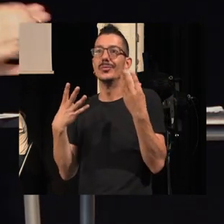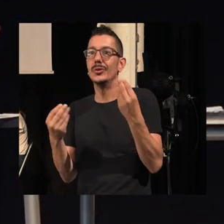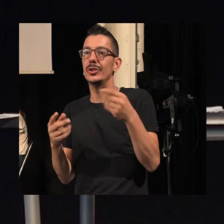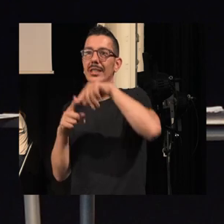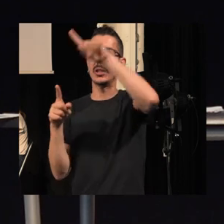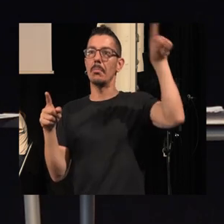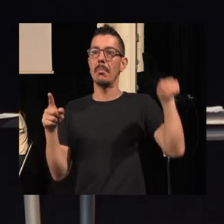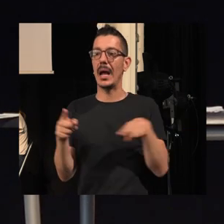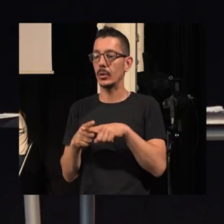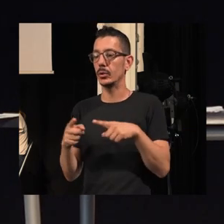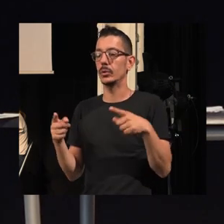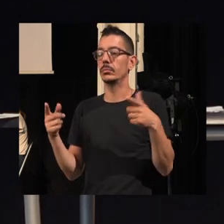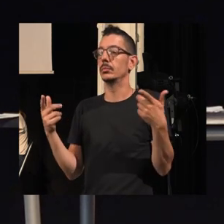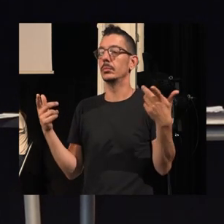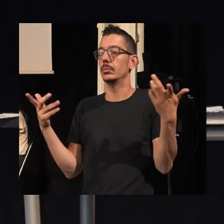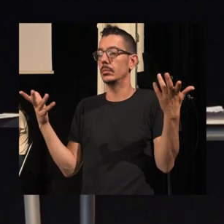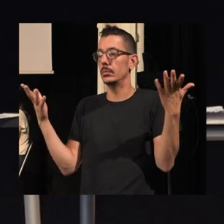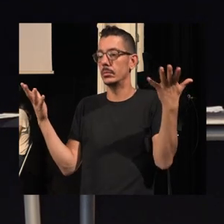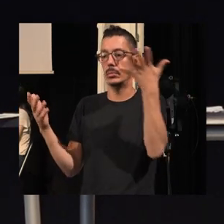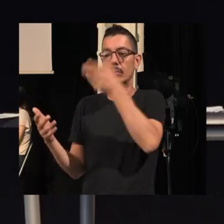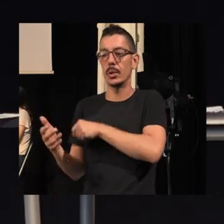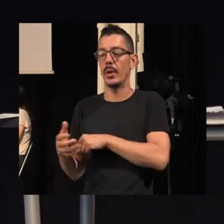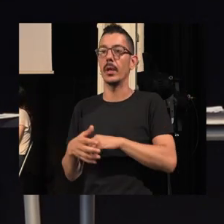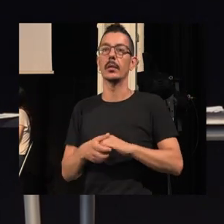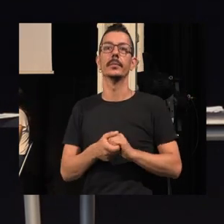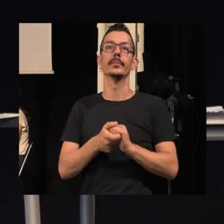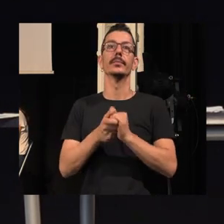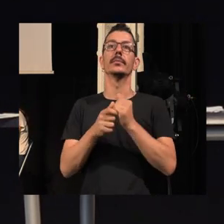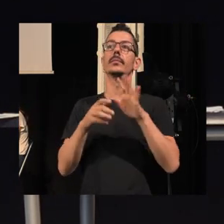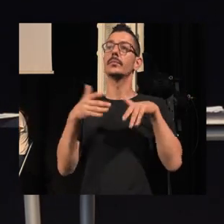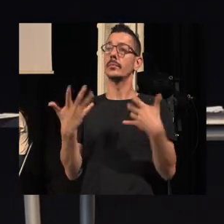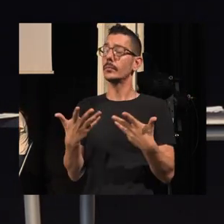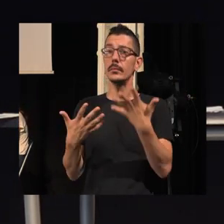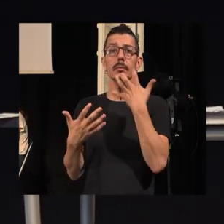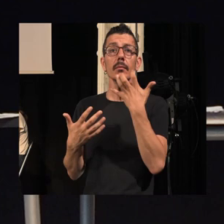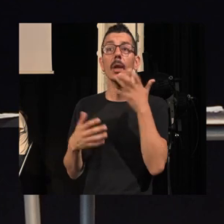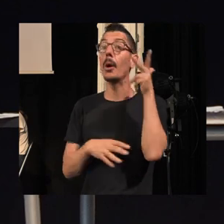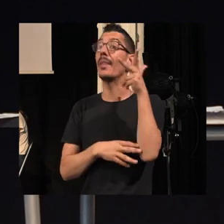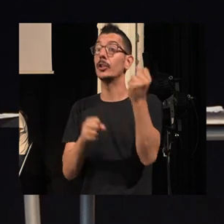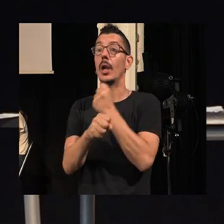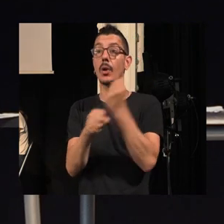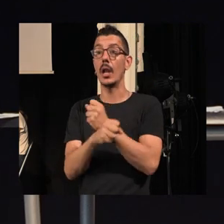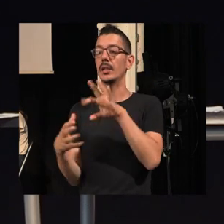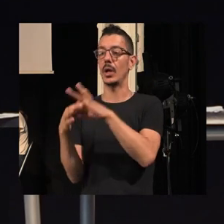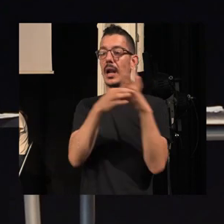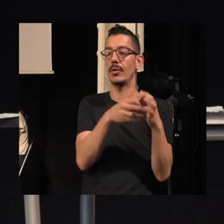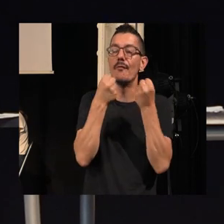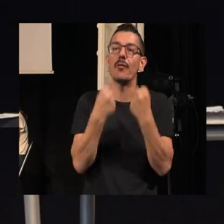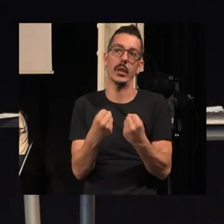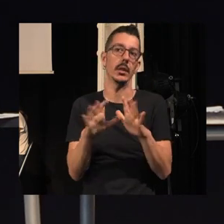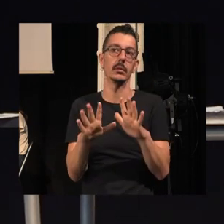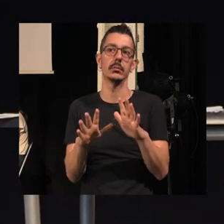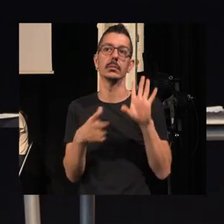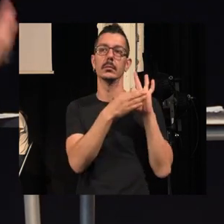expansión y de sujeción del propio capitalismo, que tiene mucho que ver con el derecho laboral, no nos